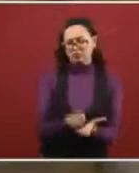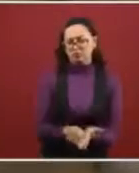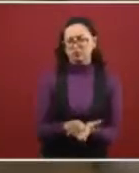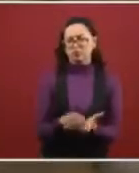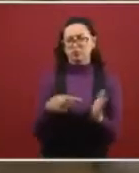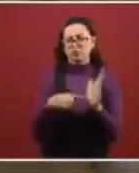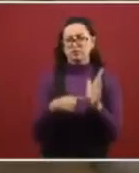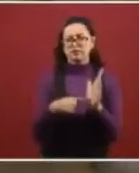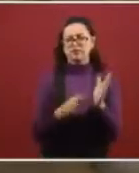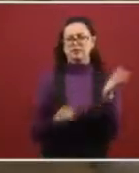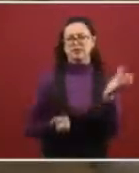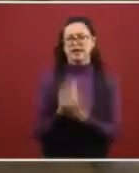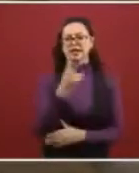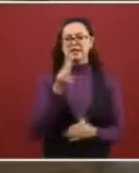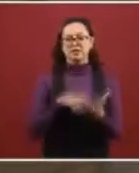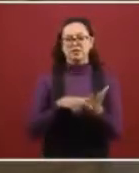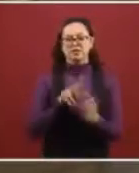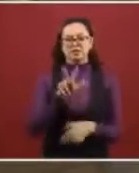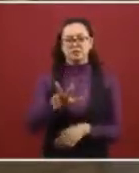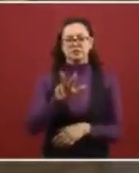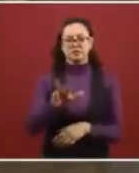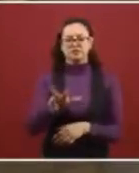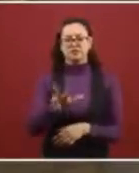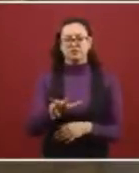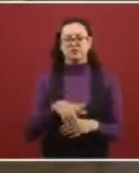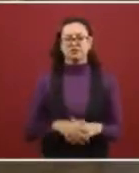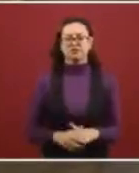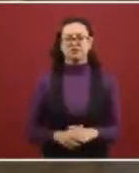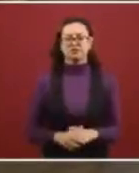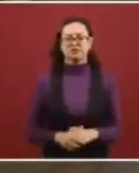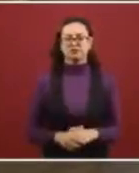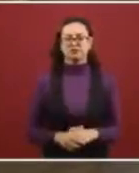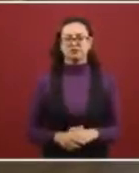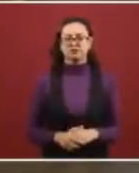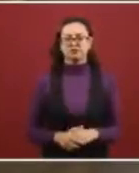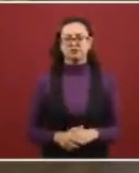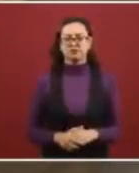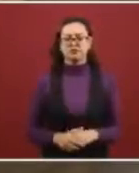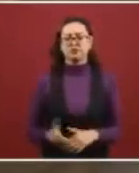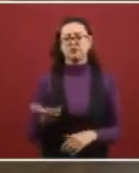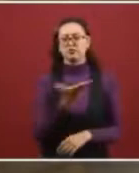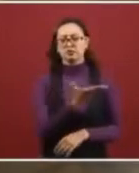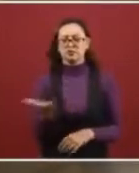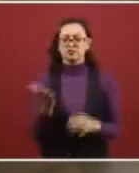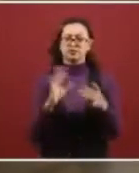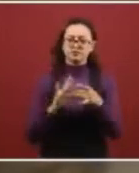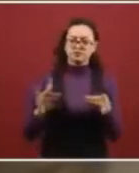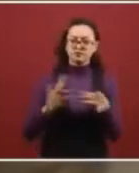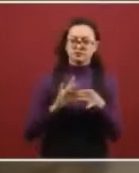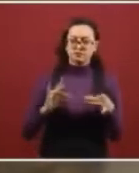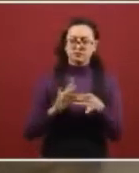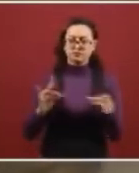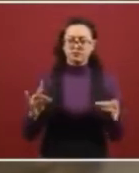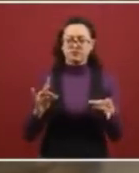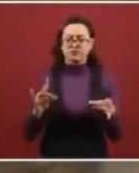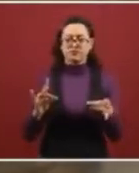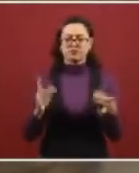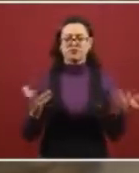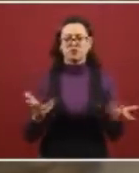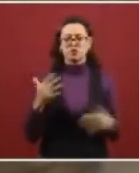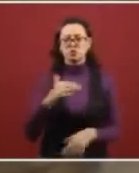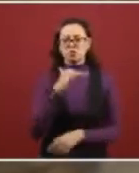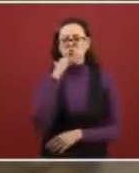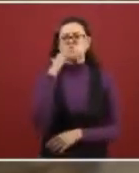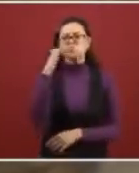Salida 2018, in this book that you did in 2018, usted, expone y adelanta que erradicar la